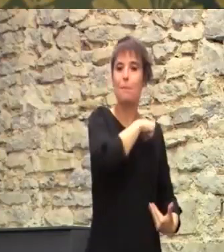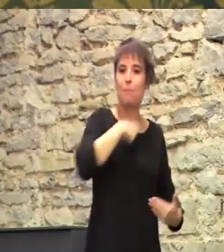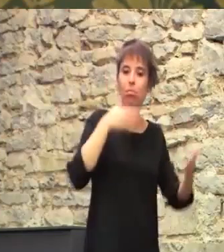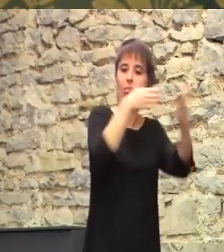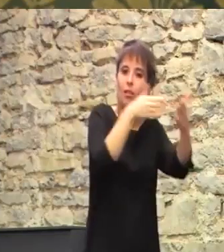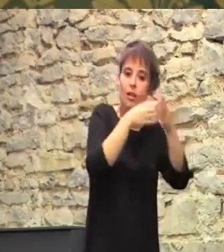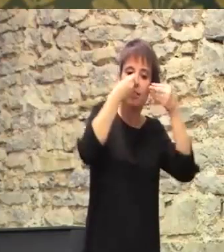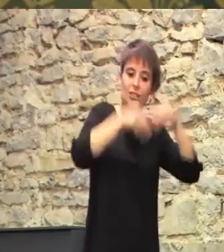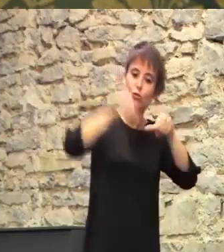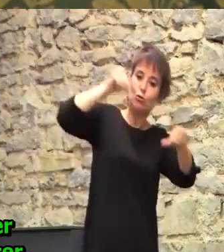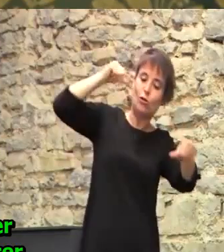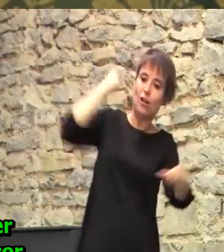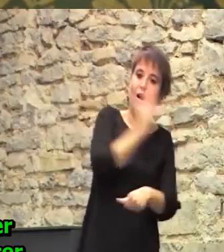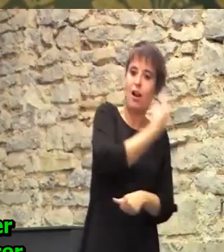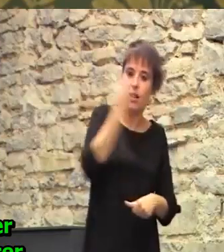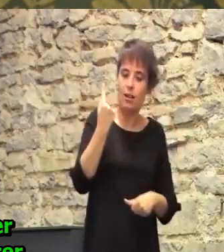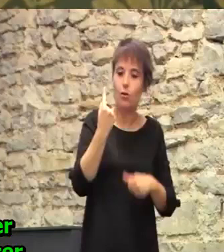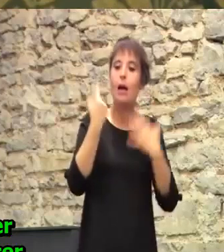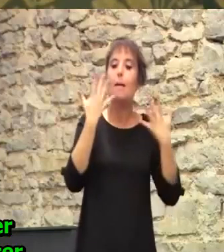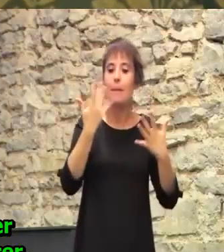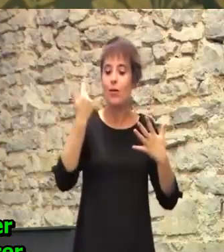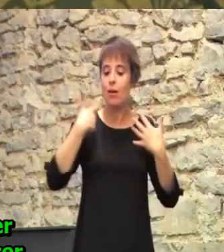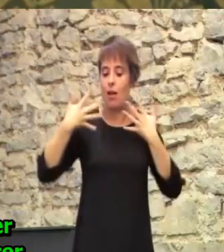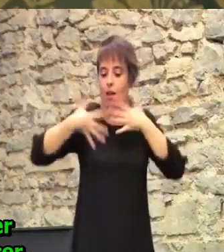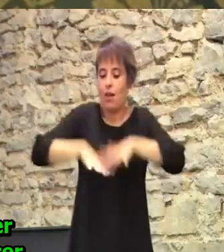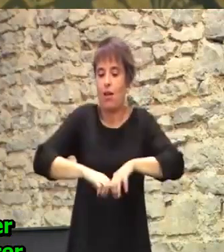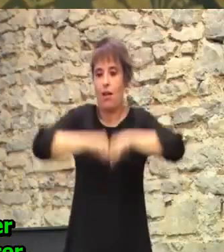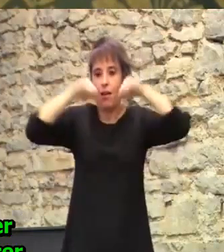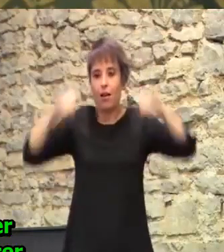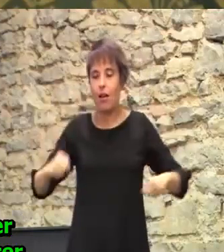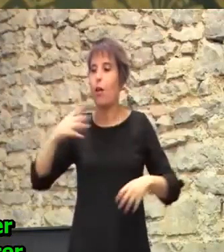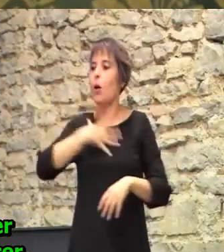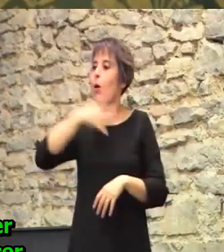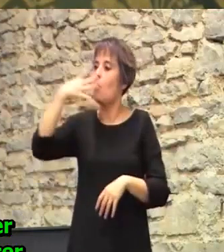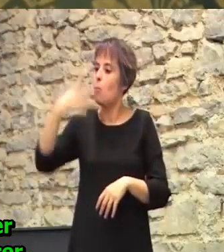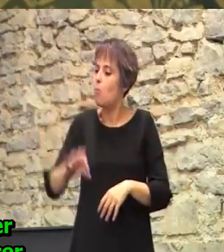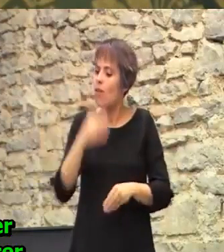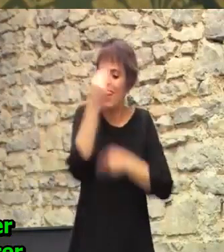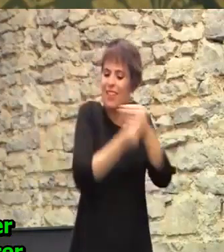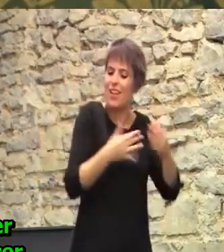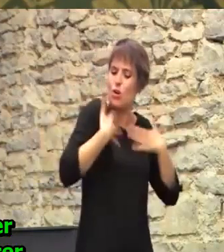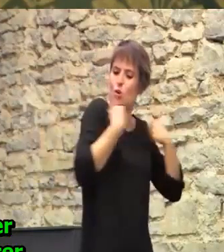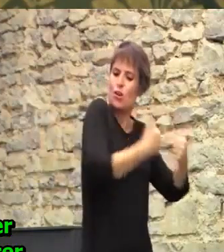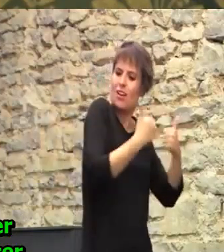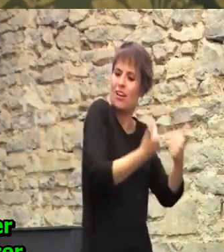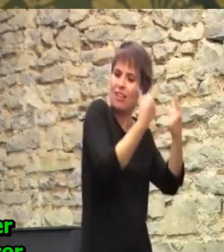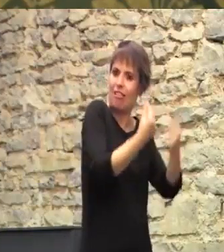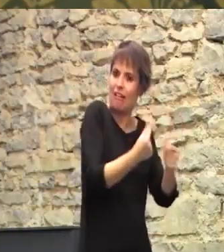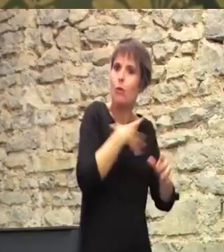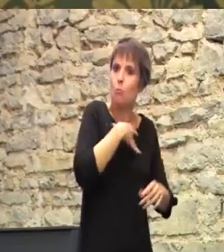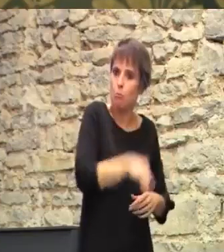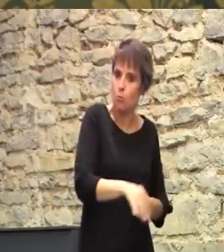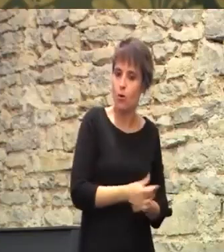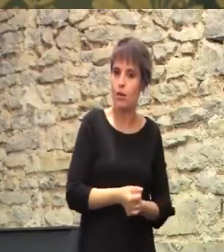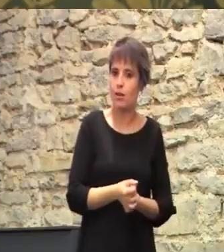uno de la historia de cada uno pero tienen legitimado que pueden hacer lo que a ellos les parezca conveniente hacer